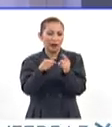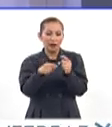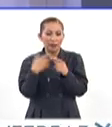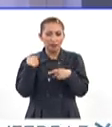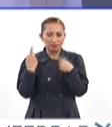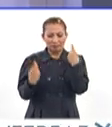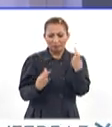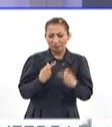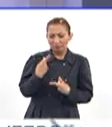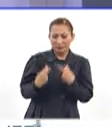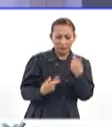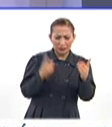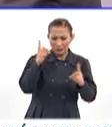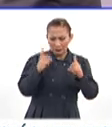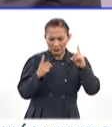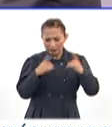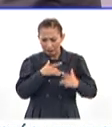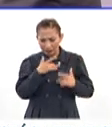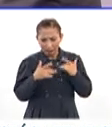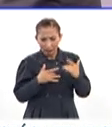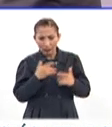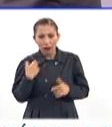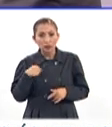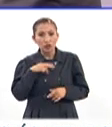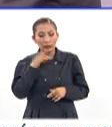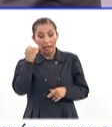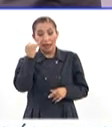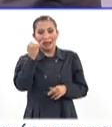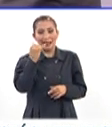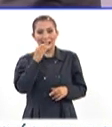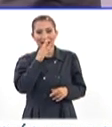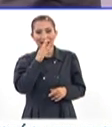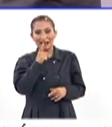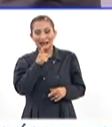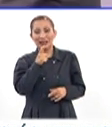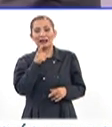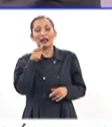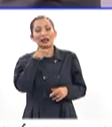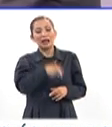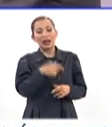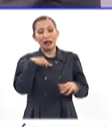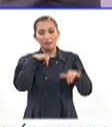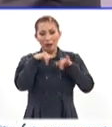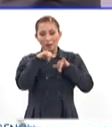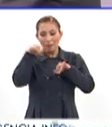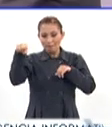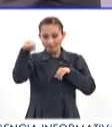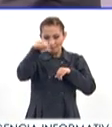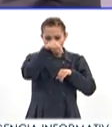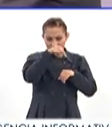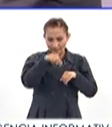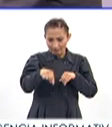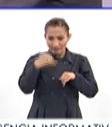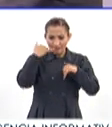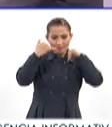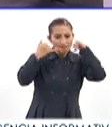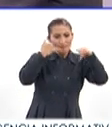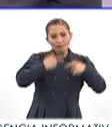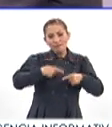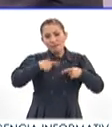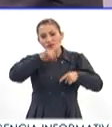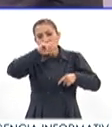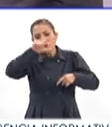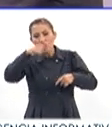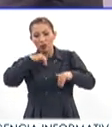estas preguntas, pues tuvimos la iniciativa de hacer este mapeo y llamando a